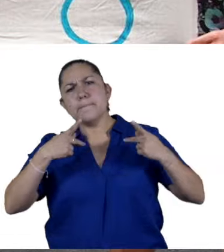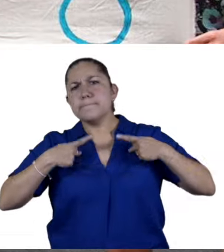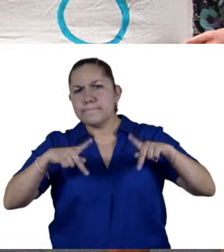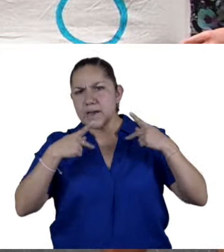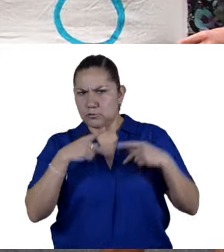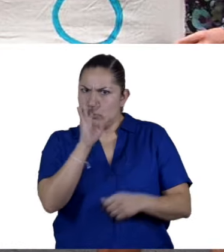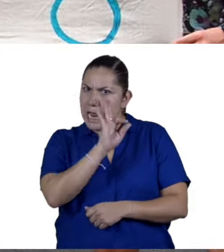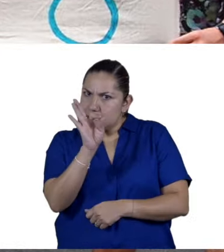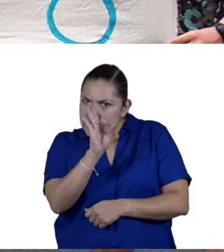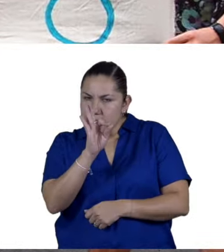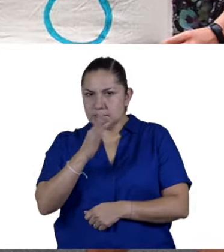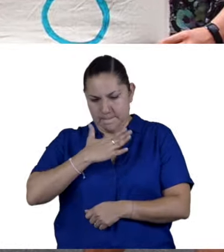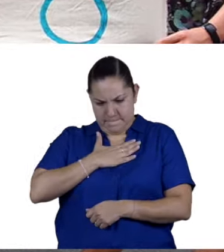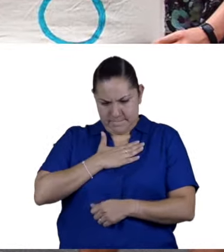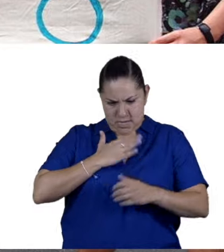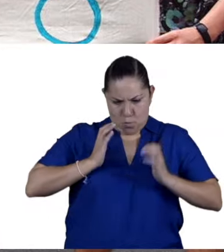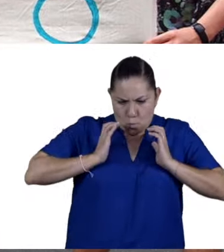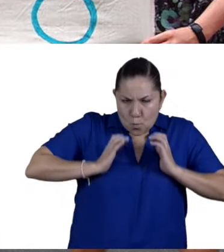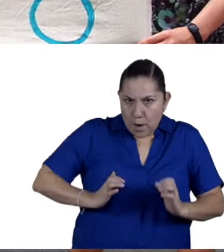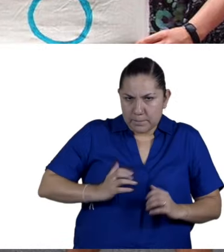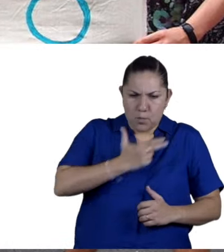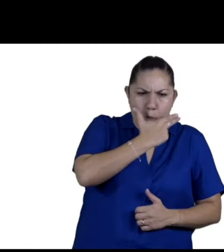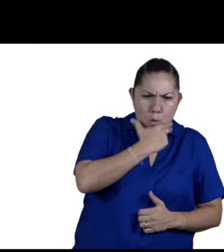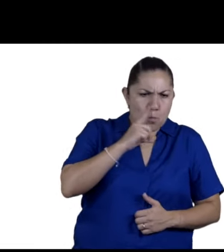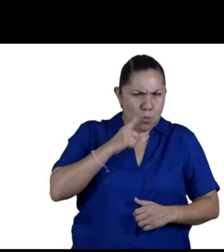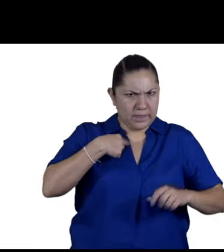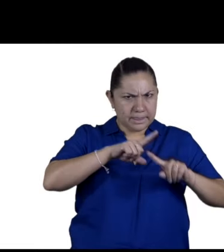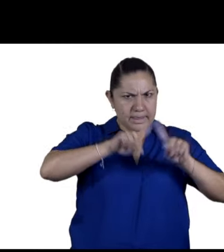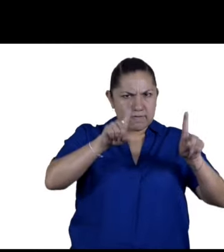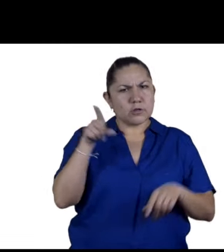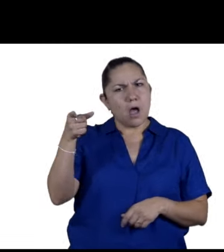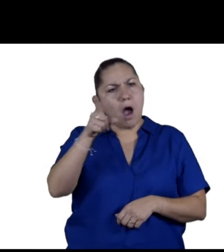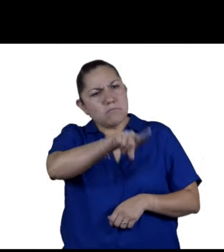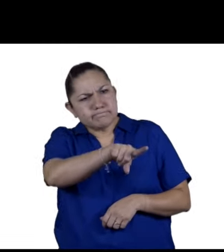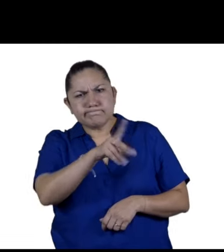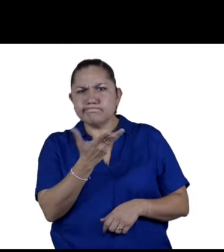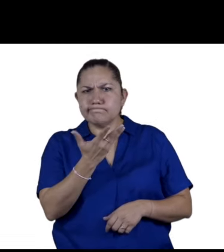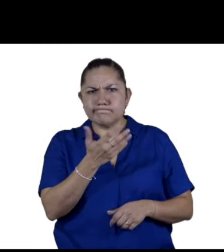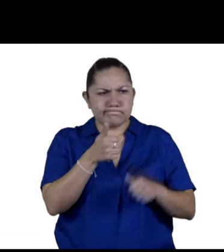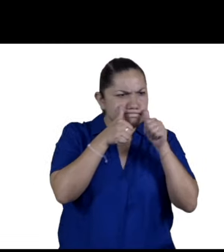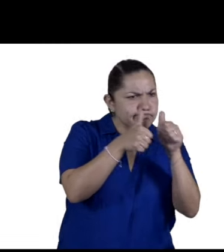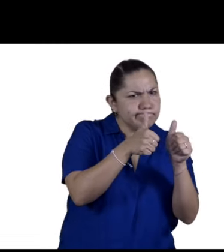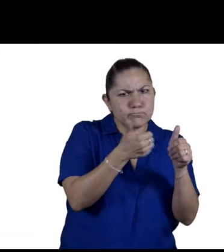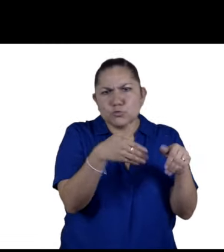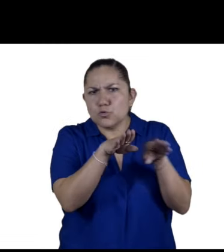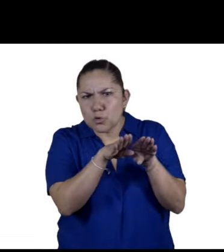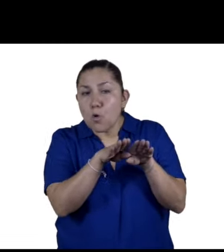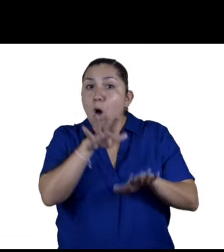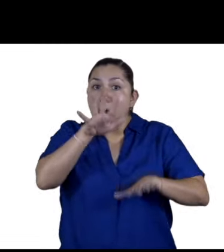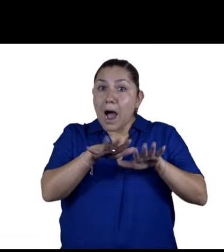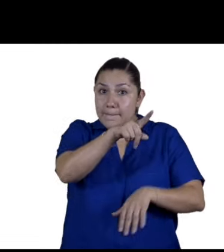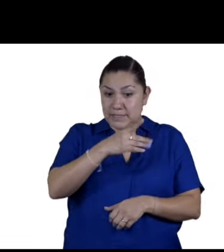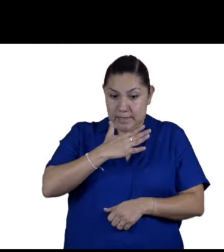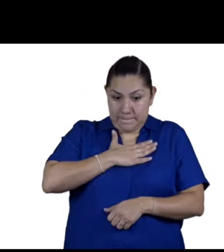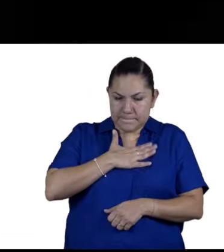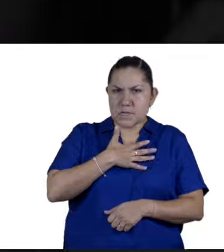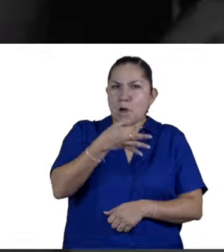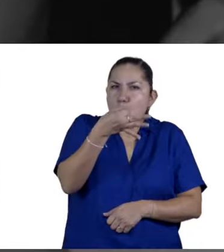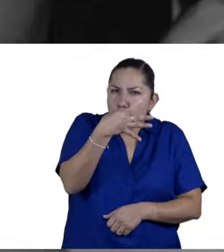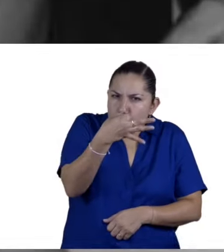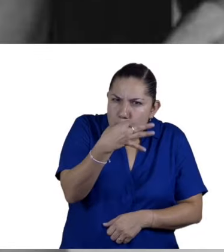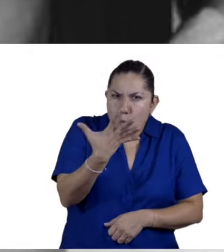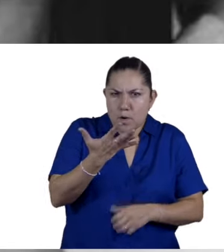cuyo género puede diferir del sexo asignado al nacer, a veces implicando tratamientos médicos, quirúrgicos, hormonales